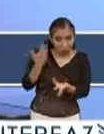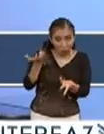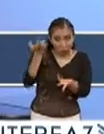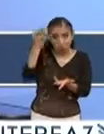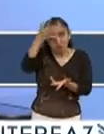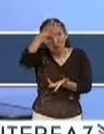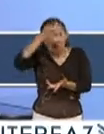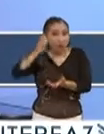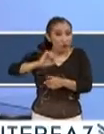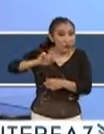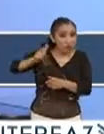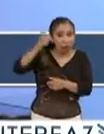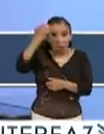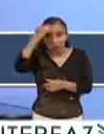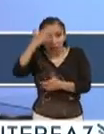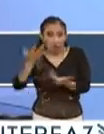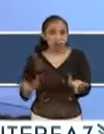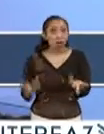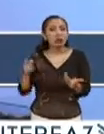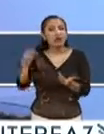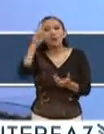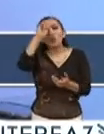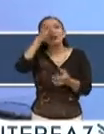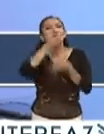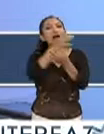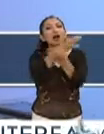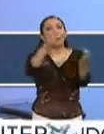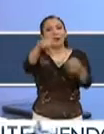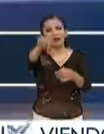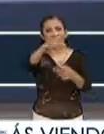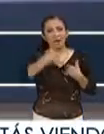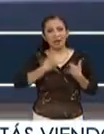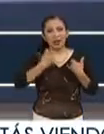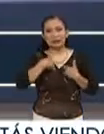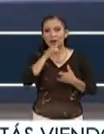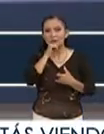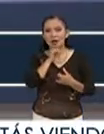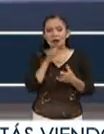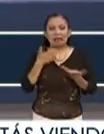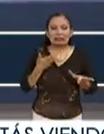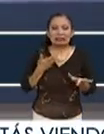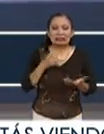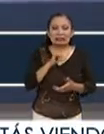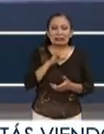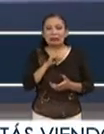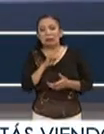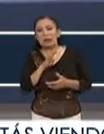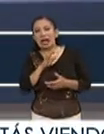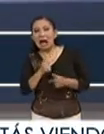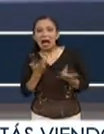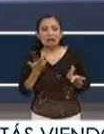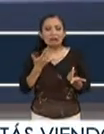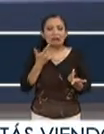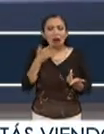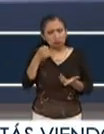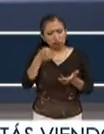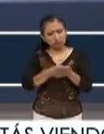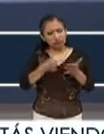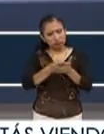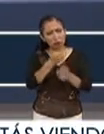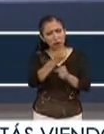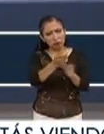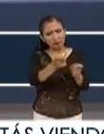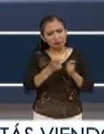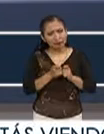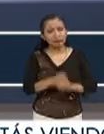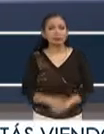futuro profesional? ¿Y qué consejo les darías a los que todavía no se atreven a tomar una decisión y luchar por una